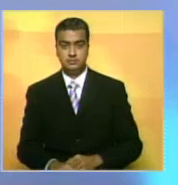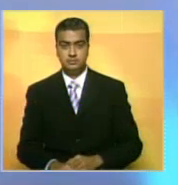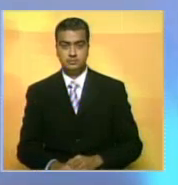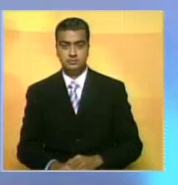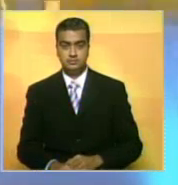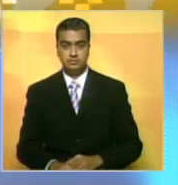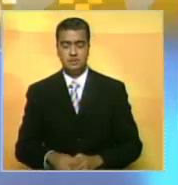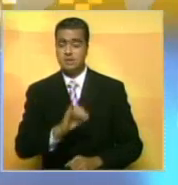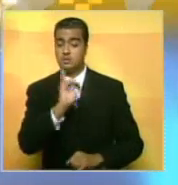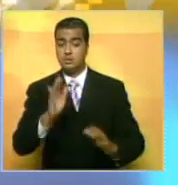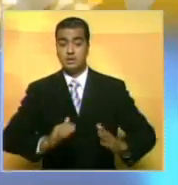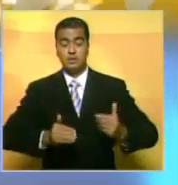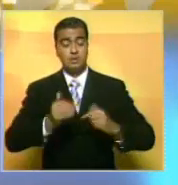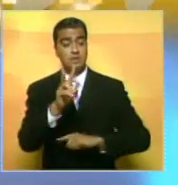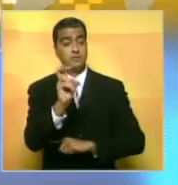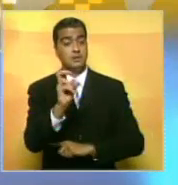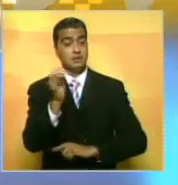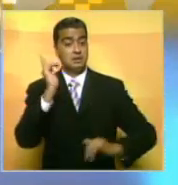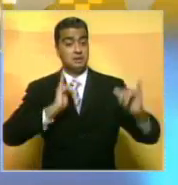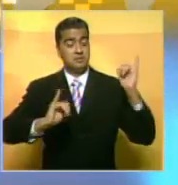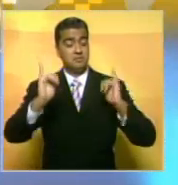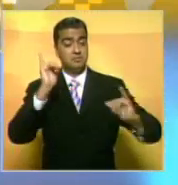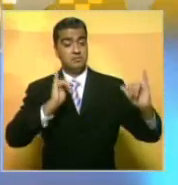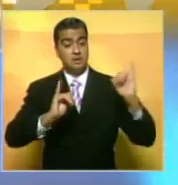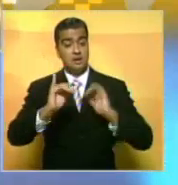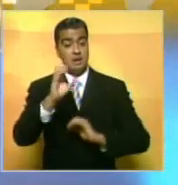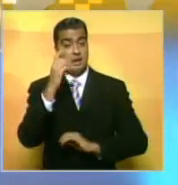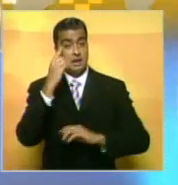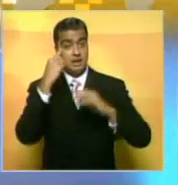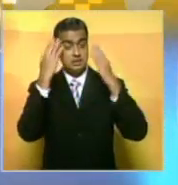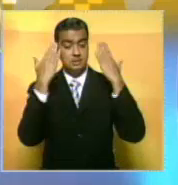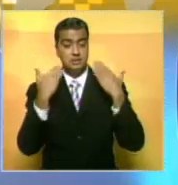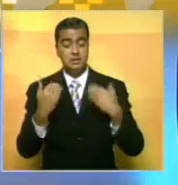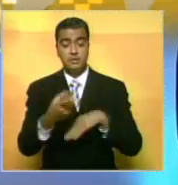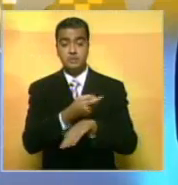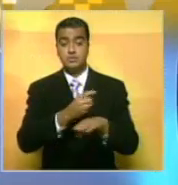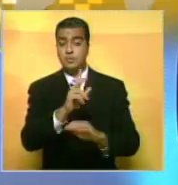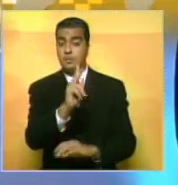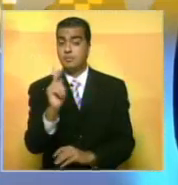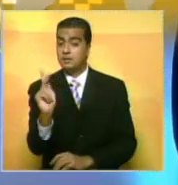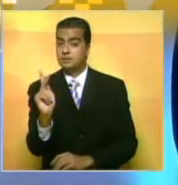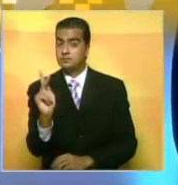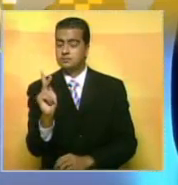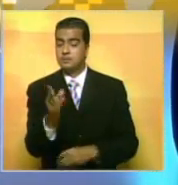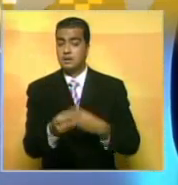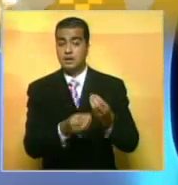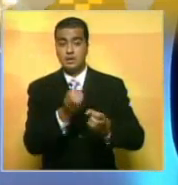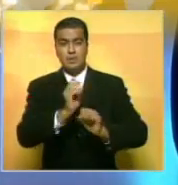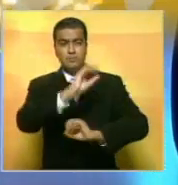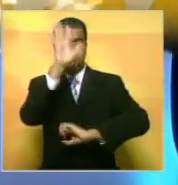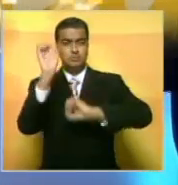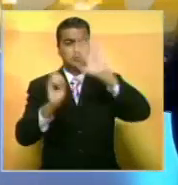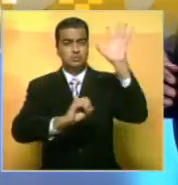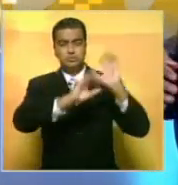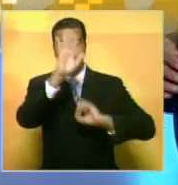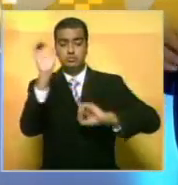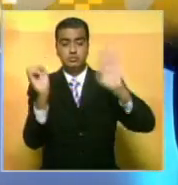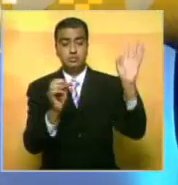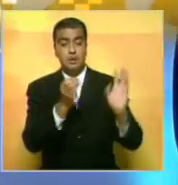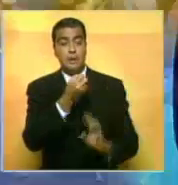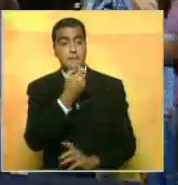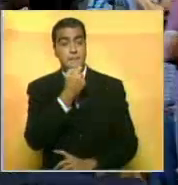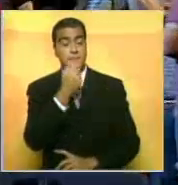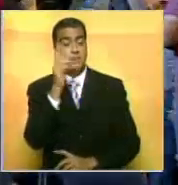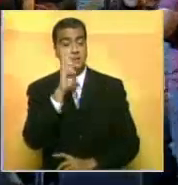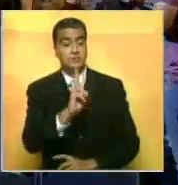En el estado Zulia arrancó este viernes la Feria de la Chinita. Esto lo dijo el gobernador Pablo Pérez en el acto del encendido de las luces de Bellavista. Más